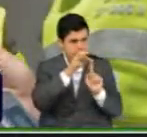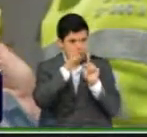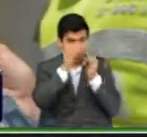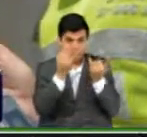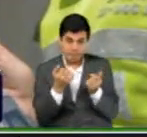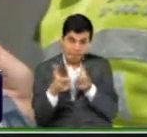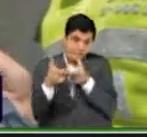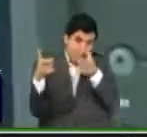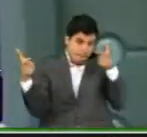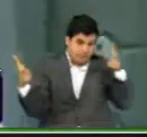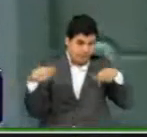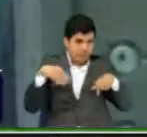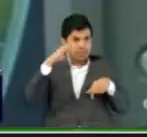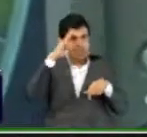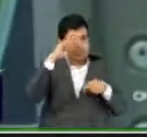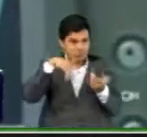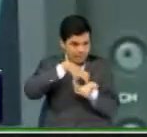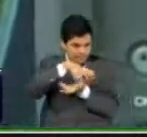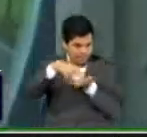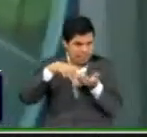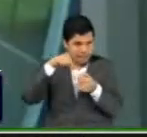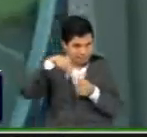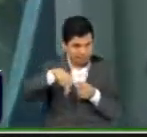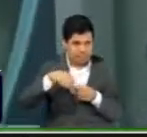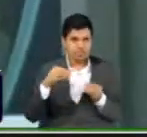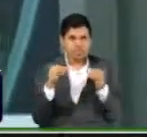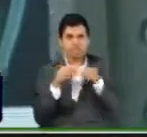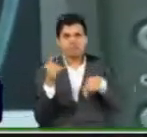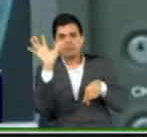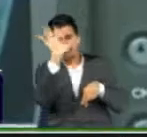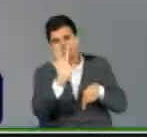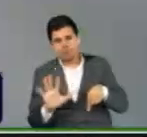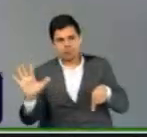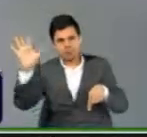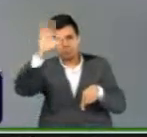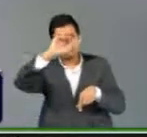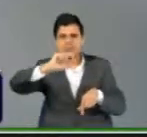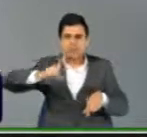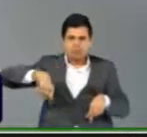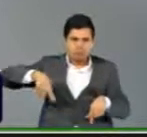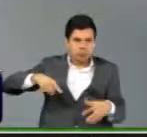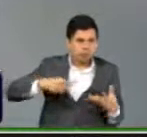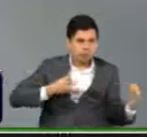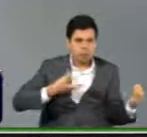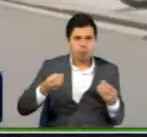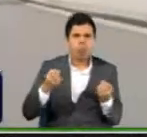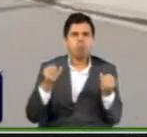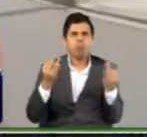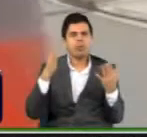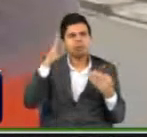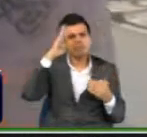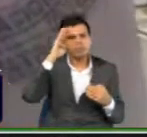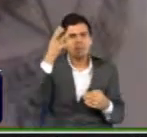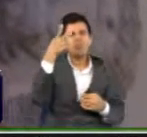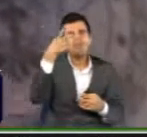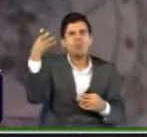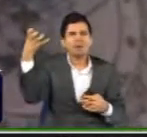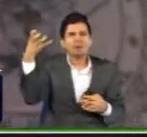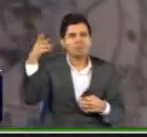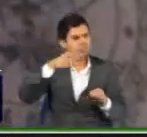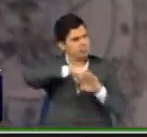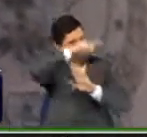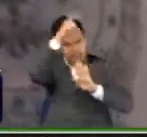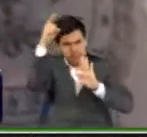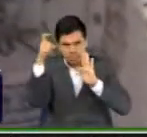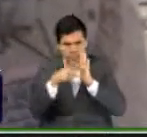tener un apoyo no solamente de la seccional de tránsito, sino también del departamento y las escuelas. Vamos a estar 400 hombres volcados en todos los corredores viales con el